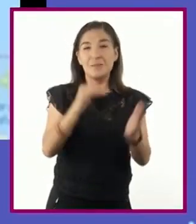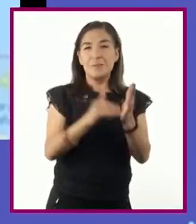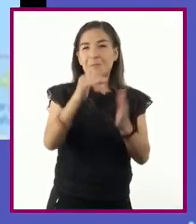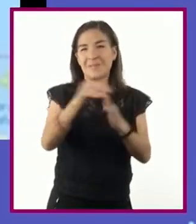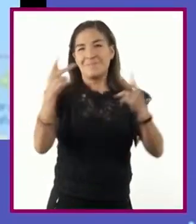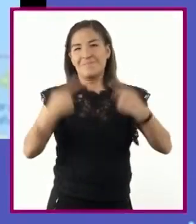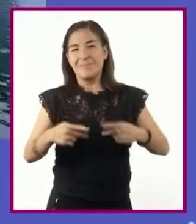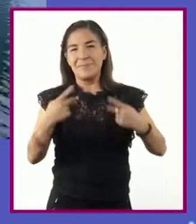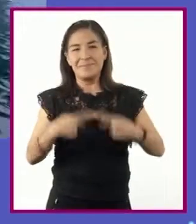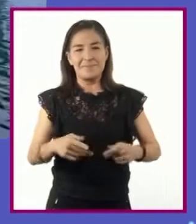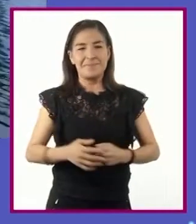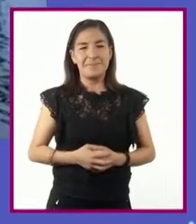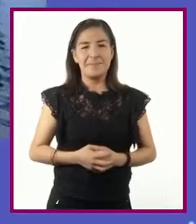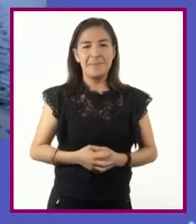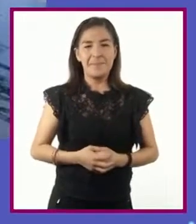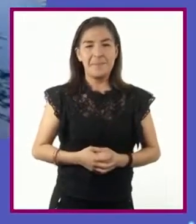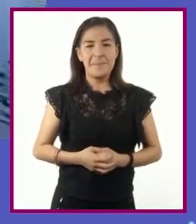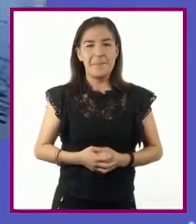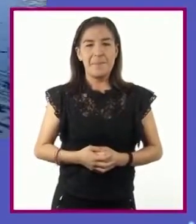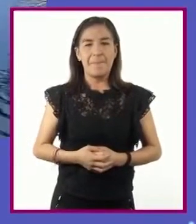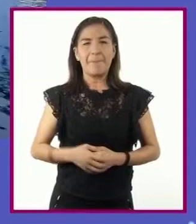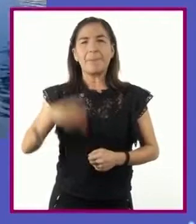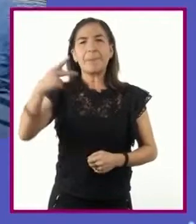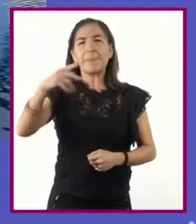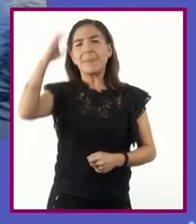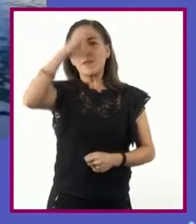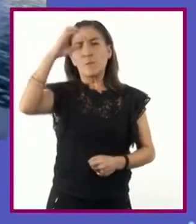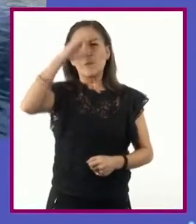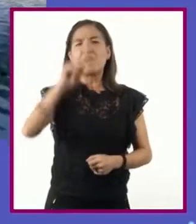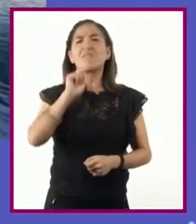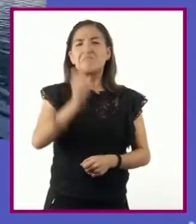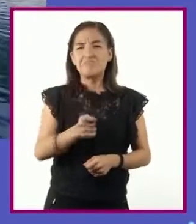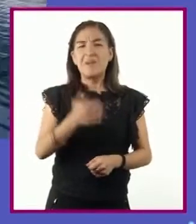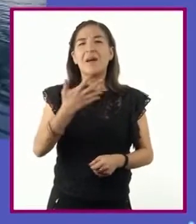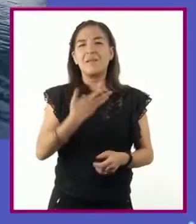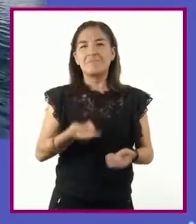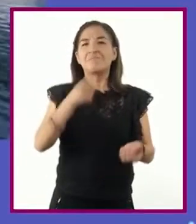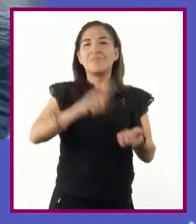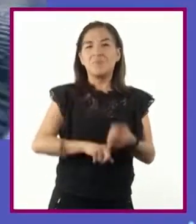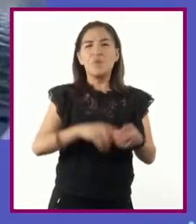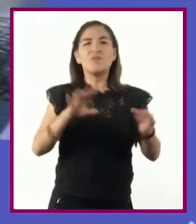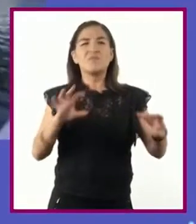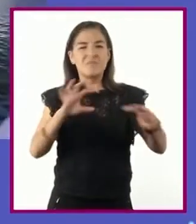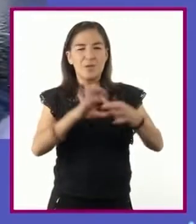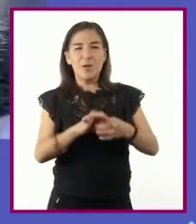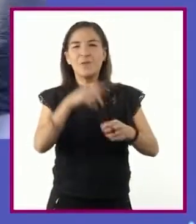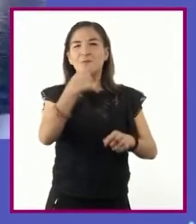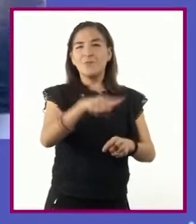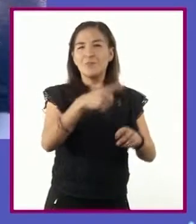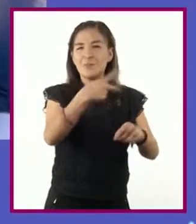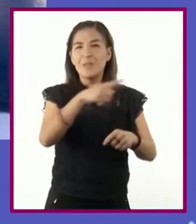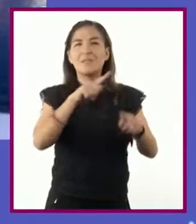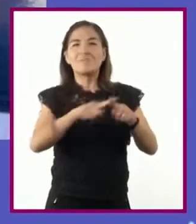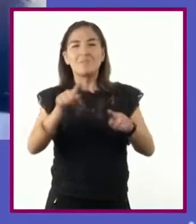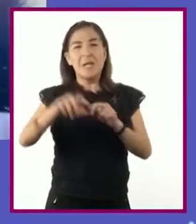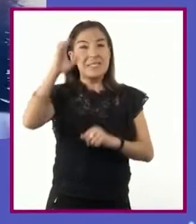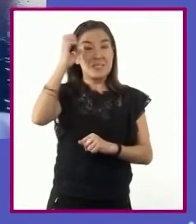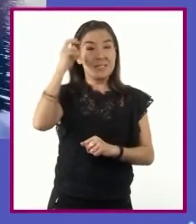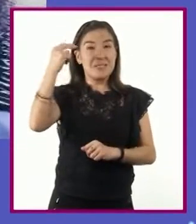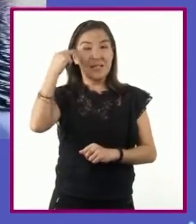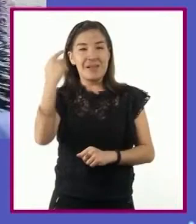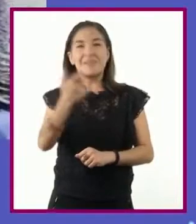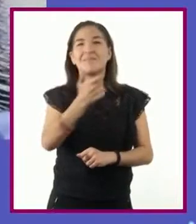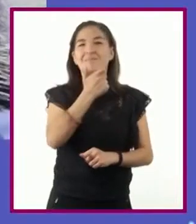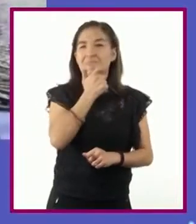de habitantes. La cultura de Singapur está conformada por una mezcla de elementos provenientes de China,